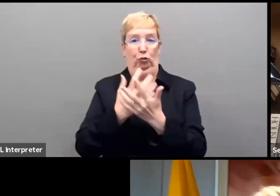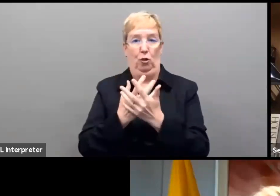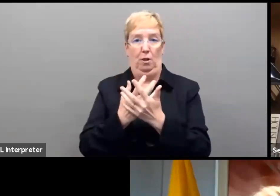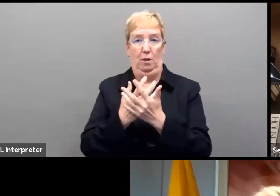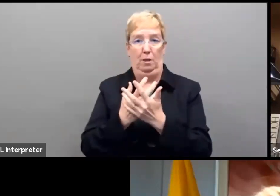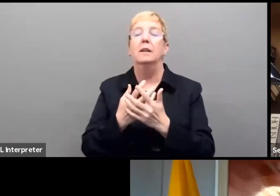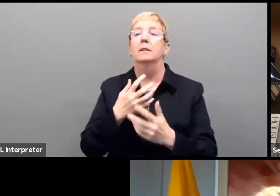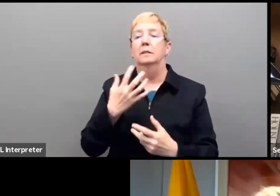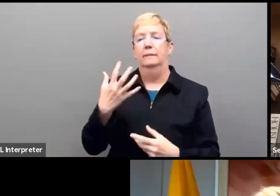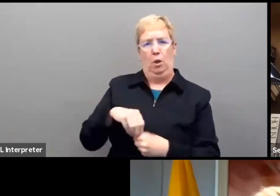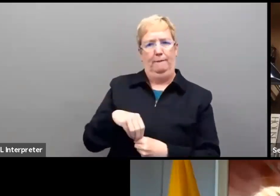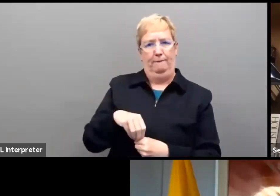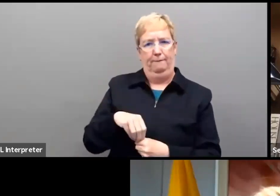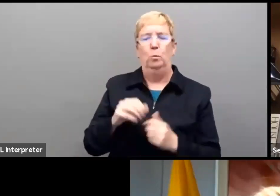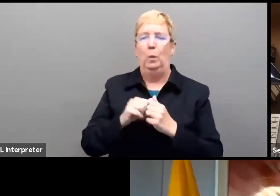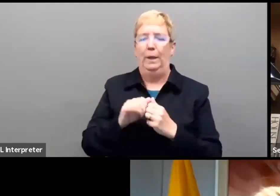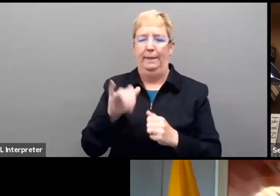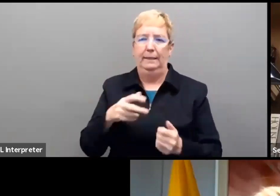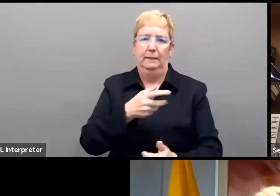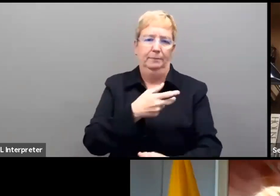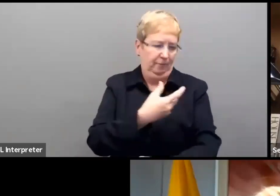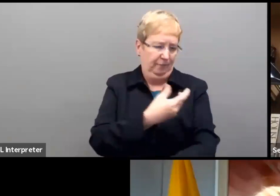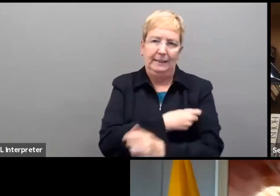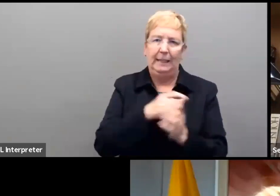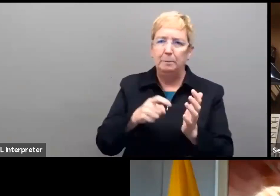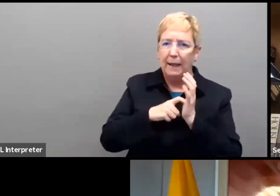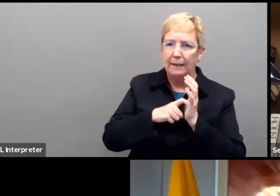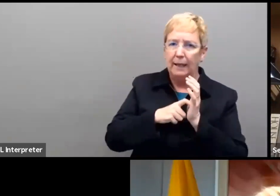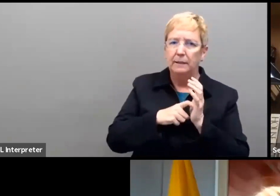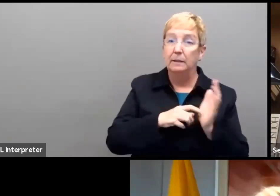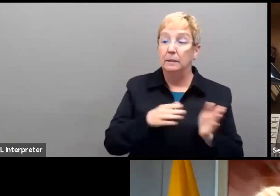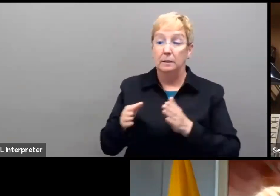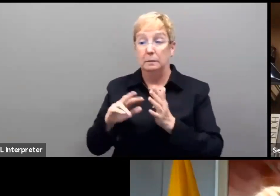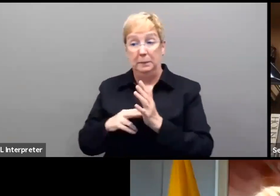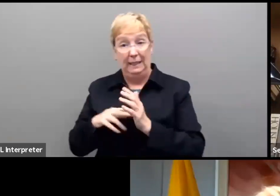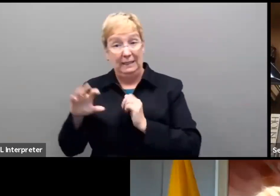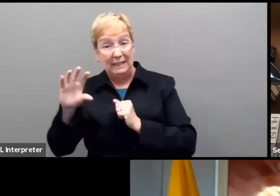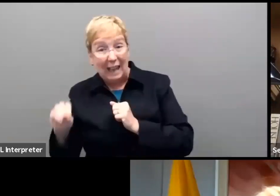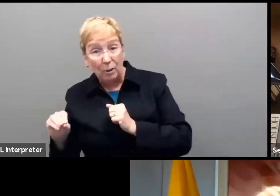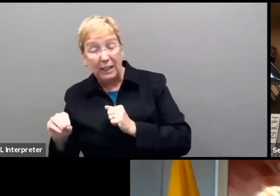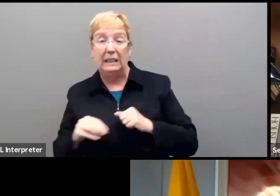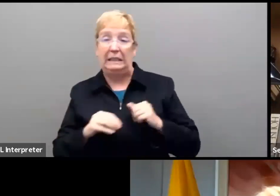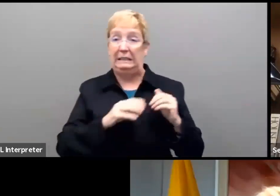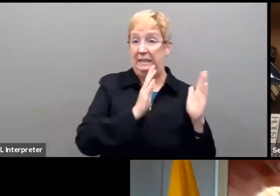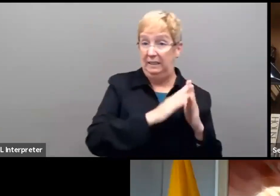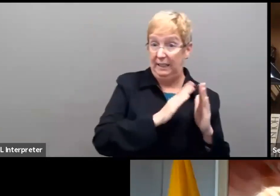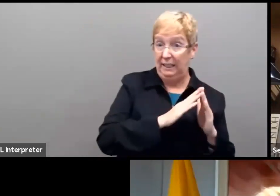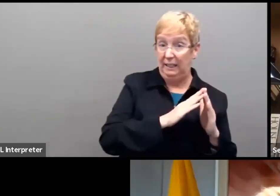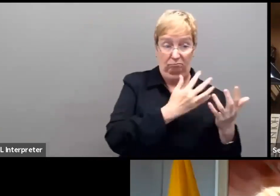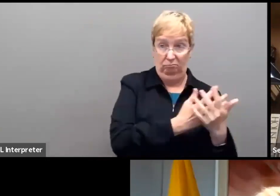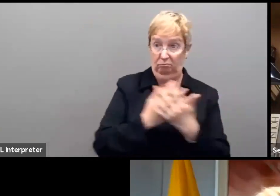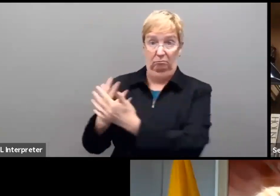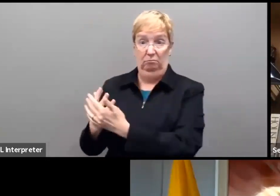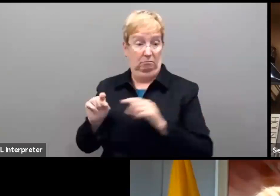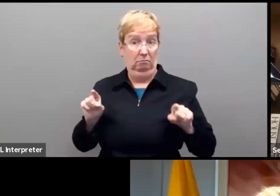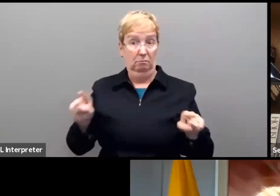que tienes que gestionar, lo hacemos diariamente. Ahora el doctor Scrace lo va a tener que hacer para 2 departamentos. Él algunas veces me